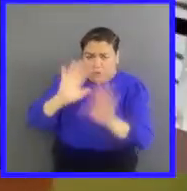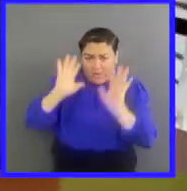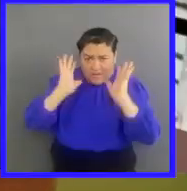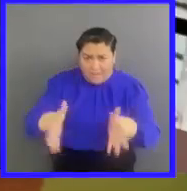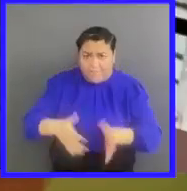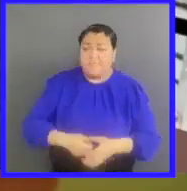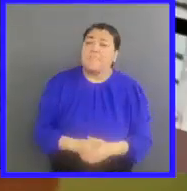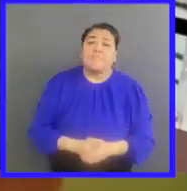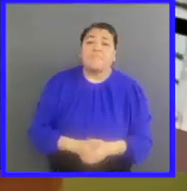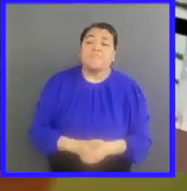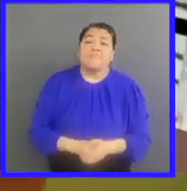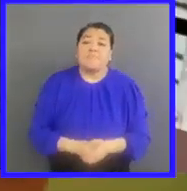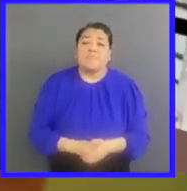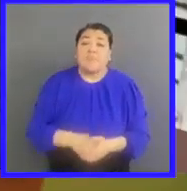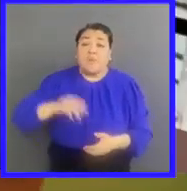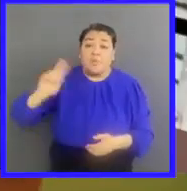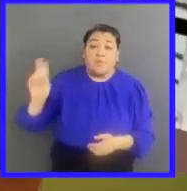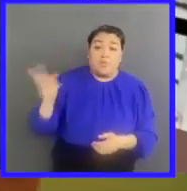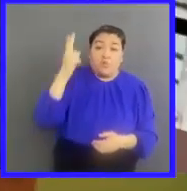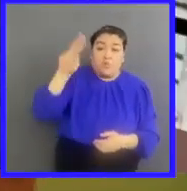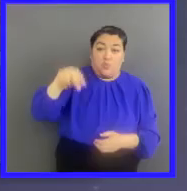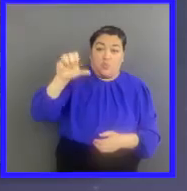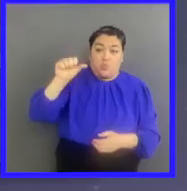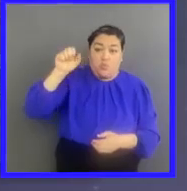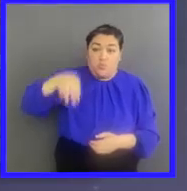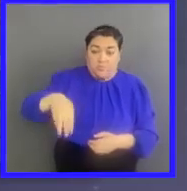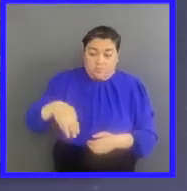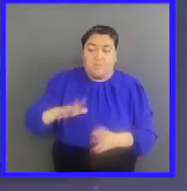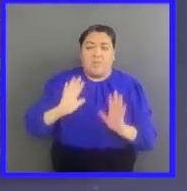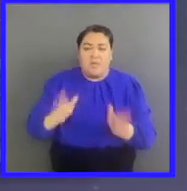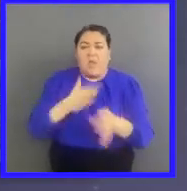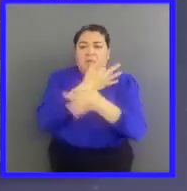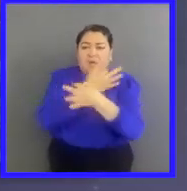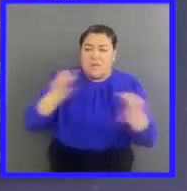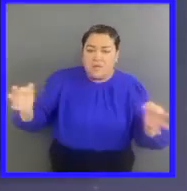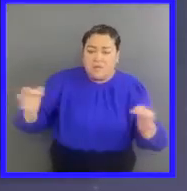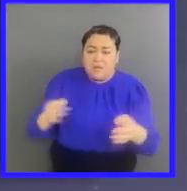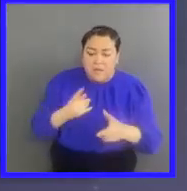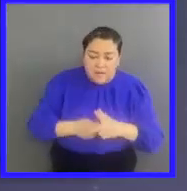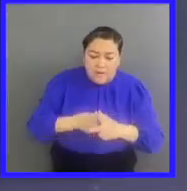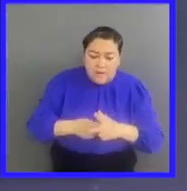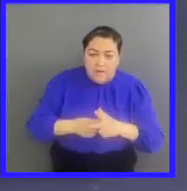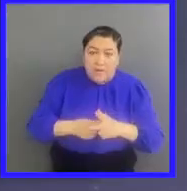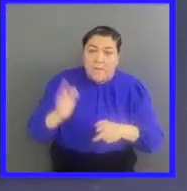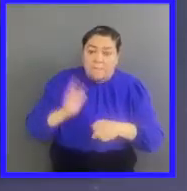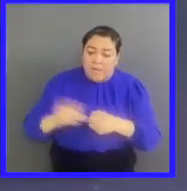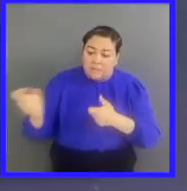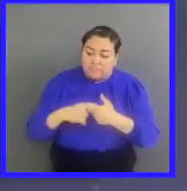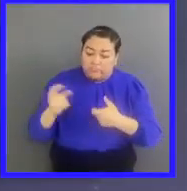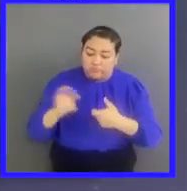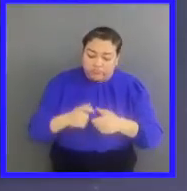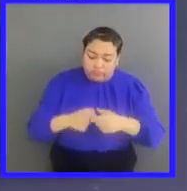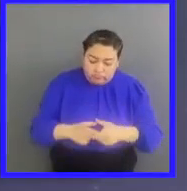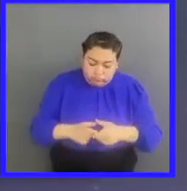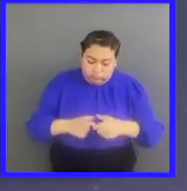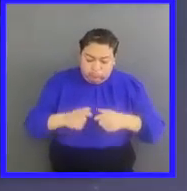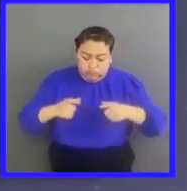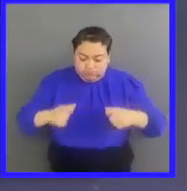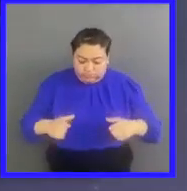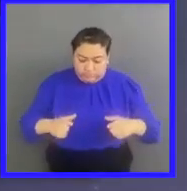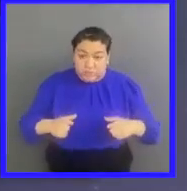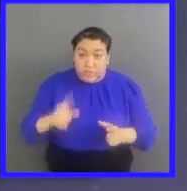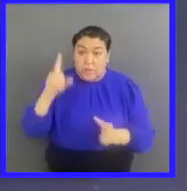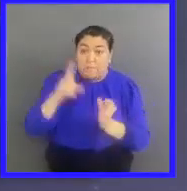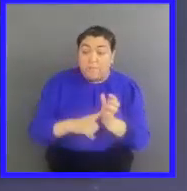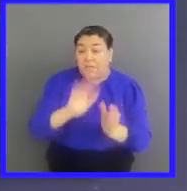La Universidad Nacional Autónoma de México informó un aumento de su matrícula estudiantil con más de 1,500 espacios adicionales en